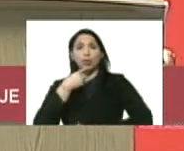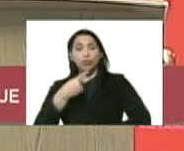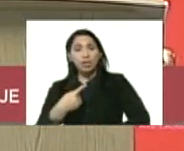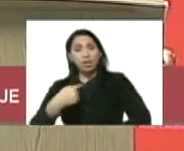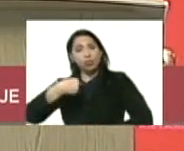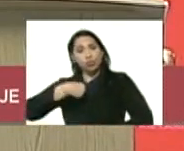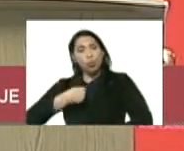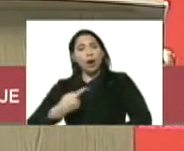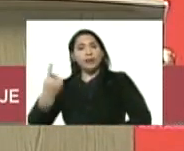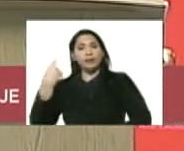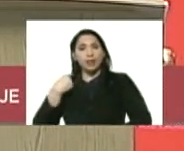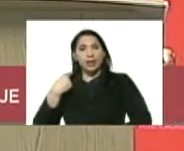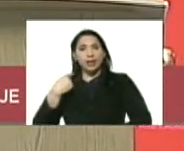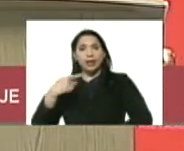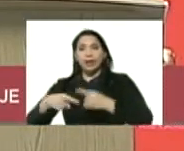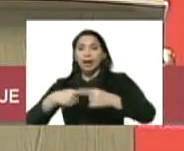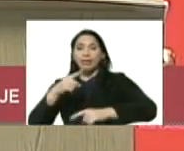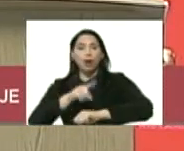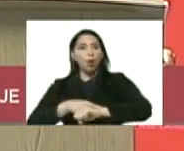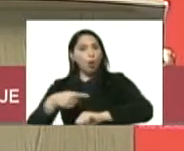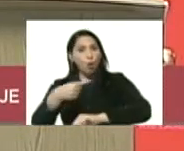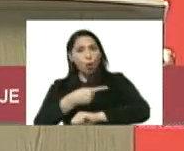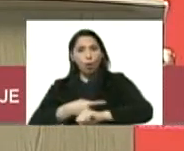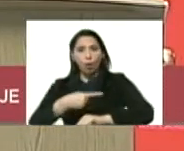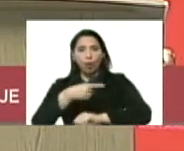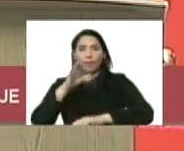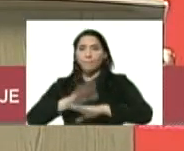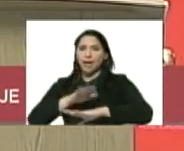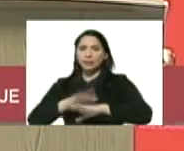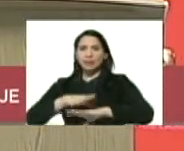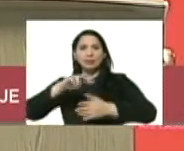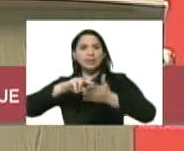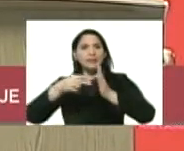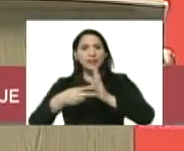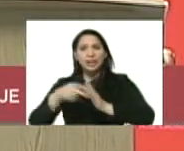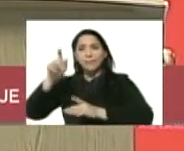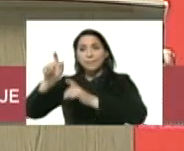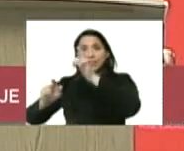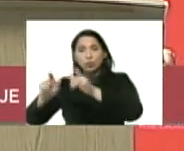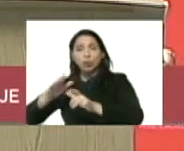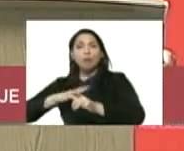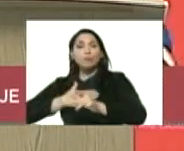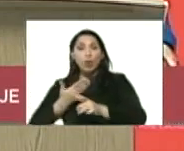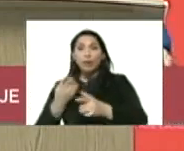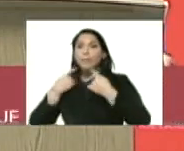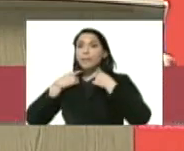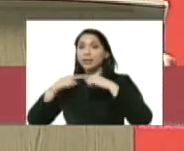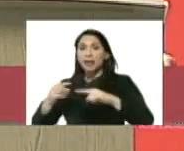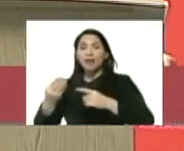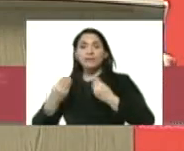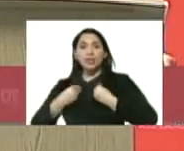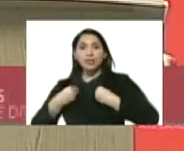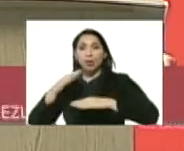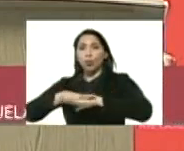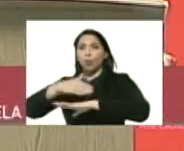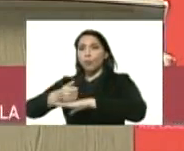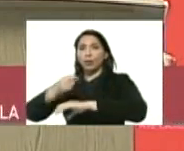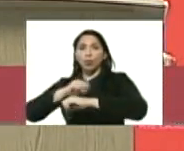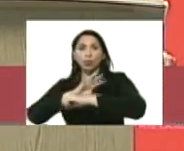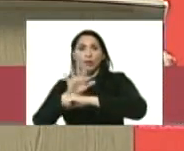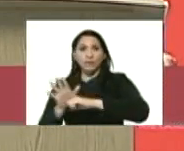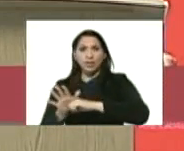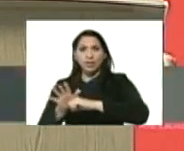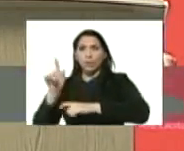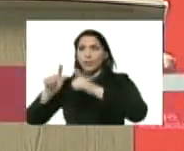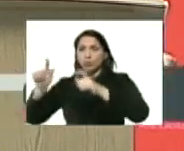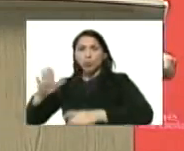ayer, cada hora que pasa significa personas que pueden perder la vida por el coronavirus, personas que